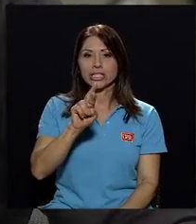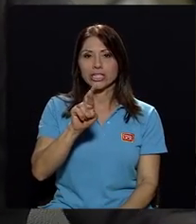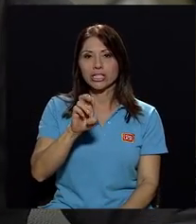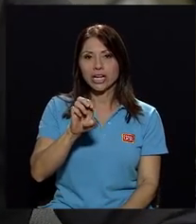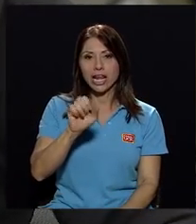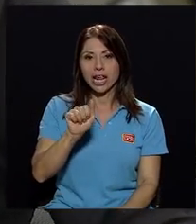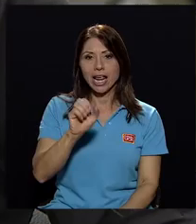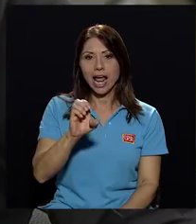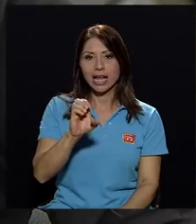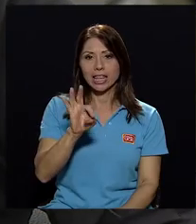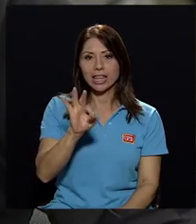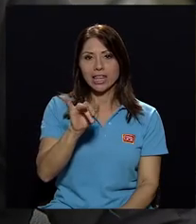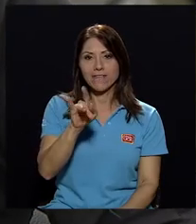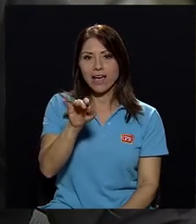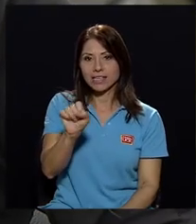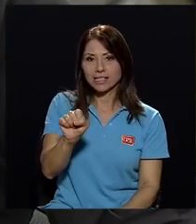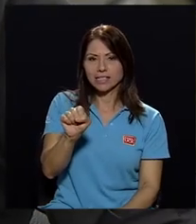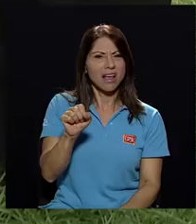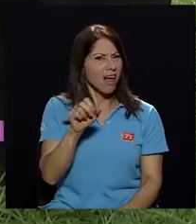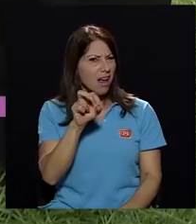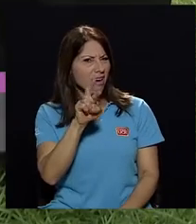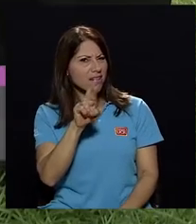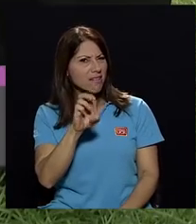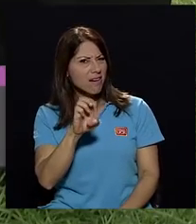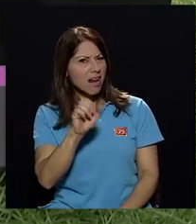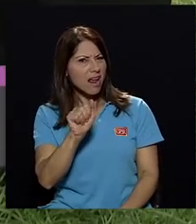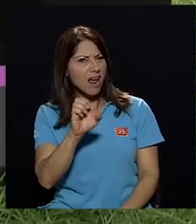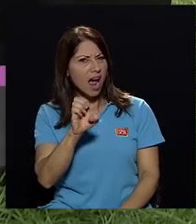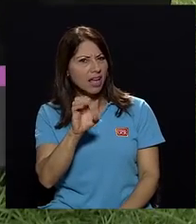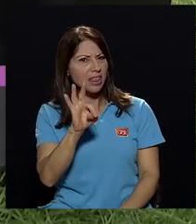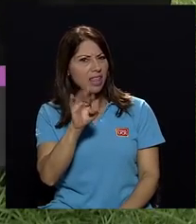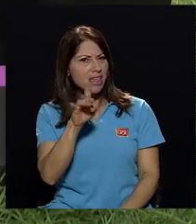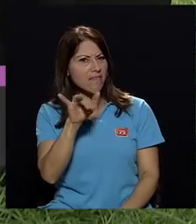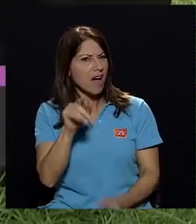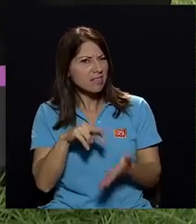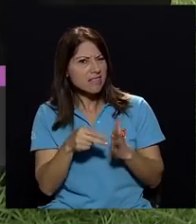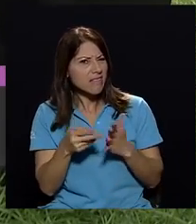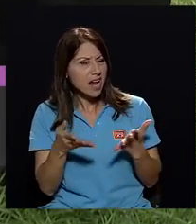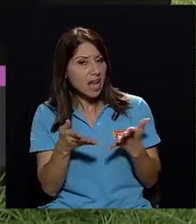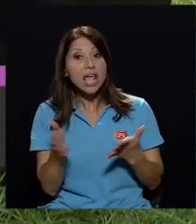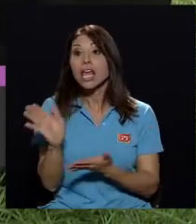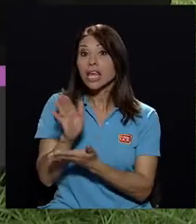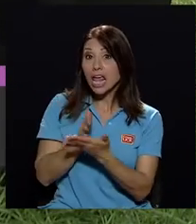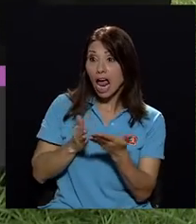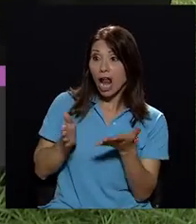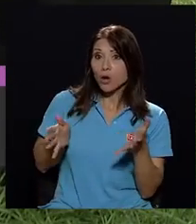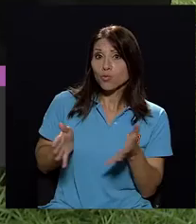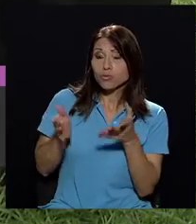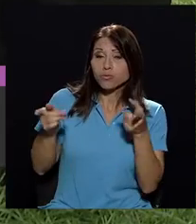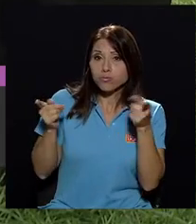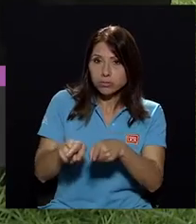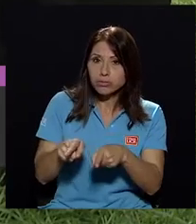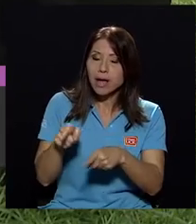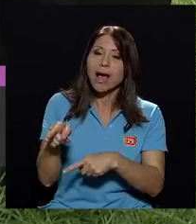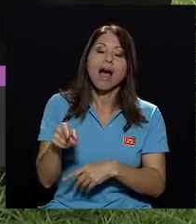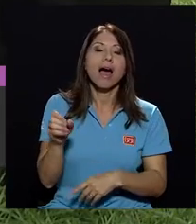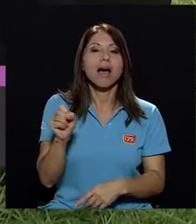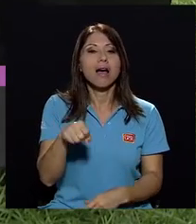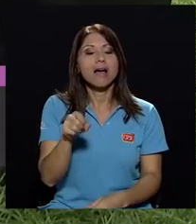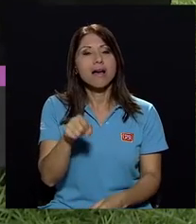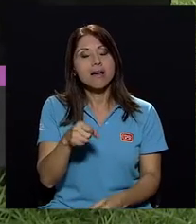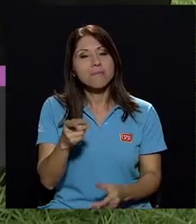en el bloque anterior. Perdón, reactivo es que algo... Algo muy la claro, precipita, lo, algo muy claro. Lo está presentando.